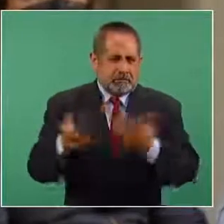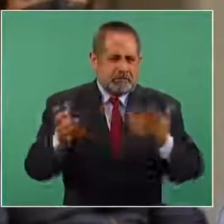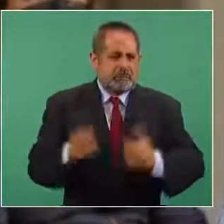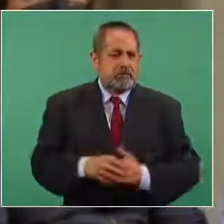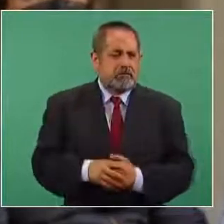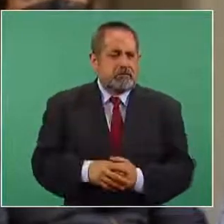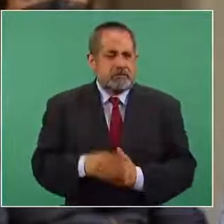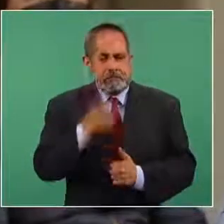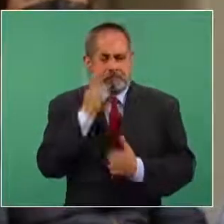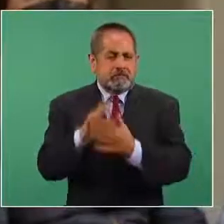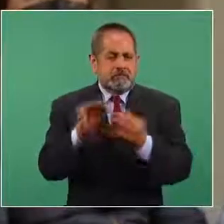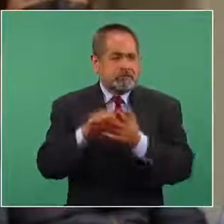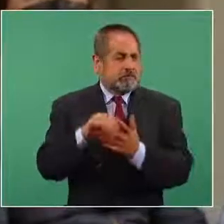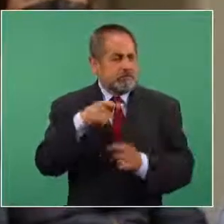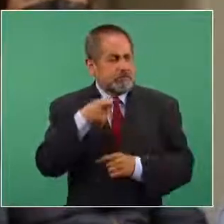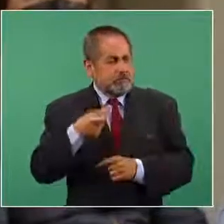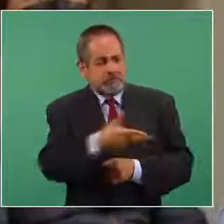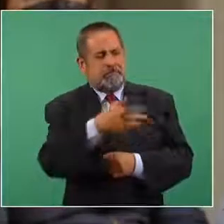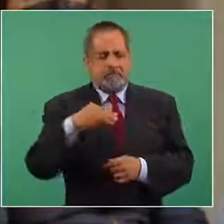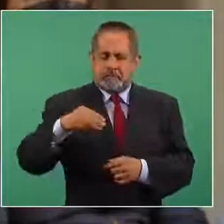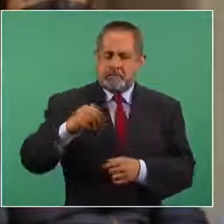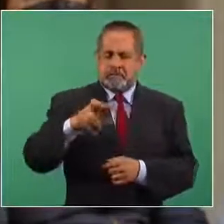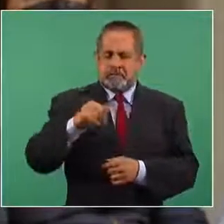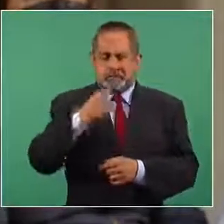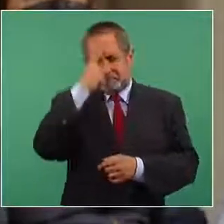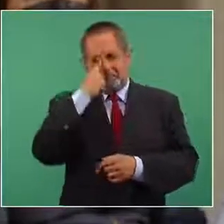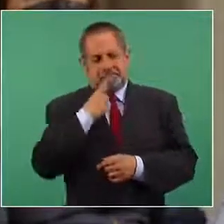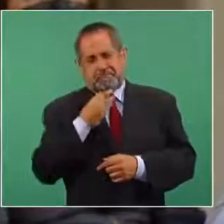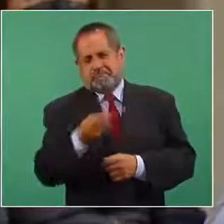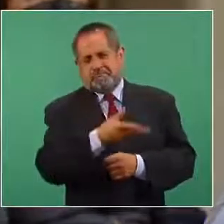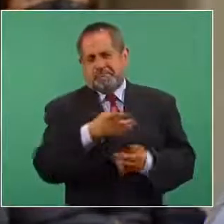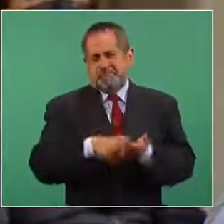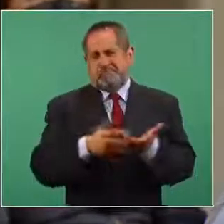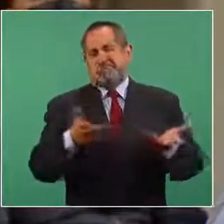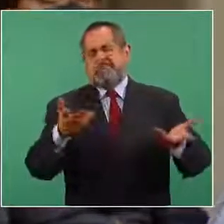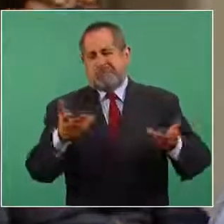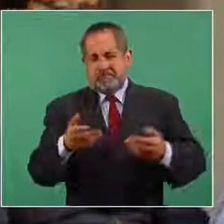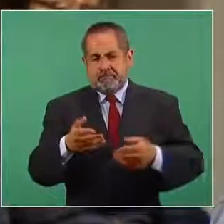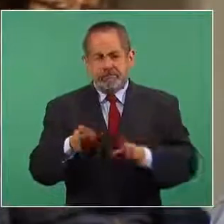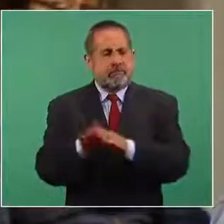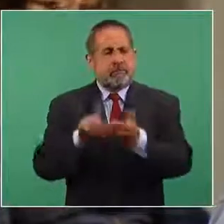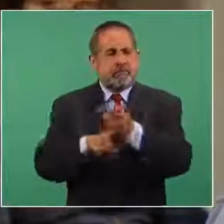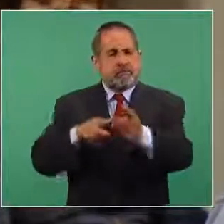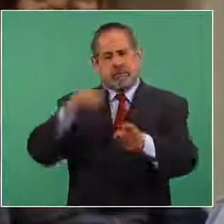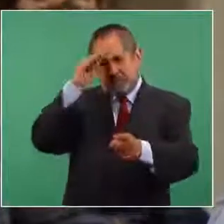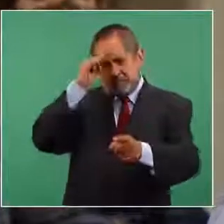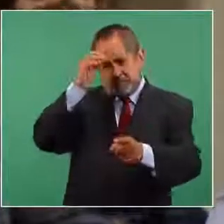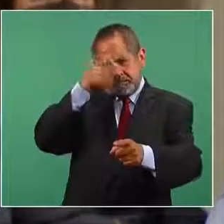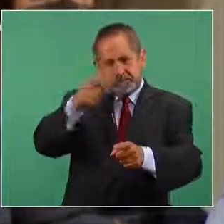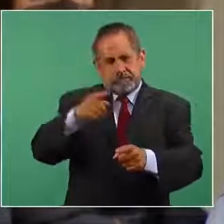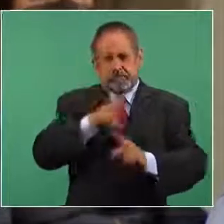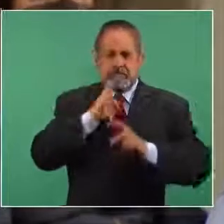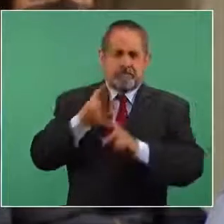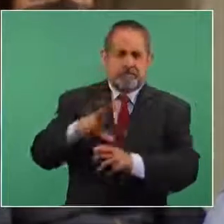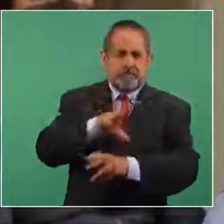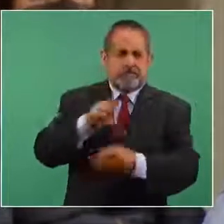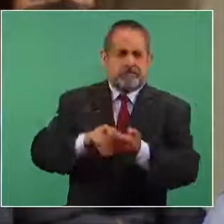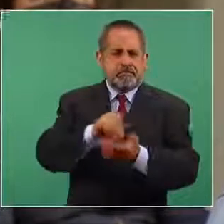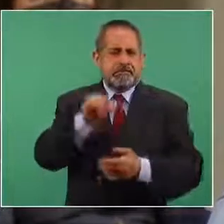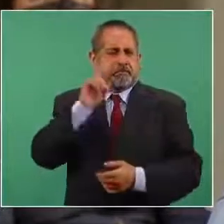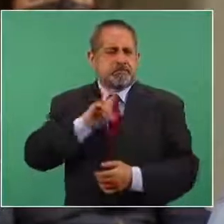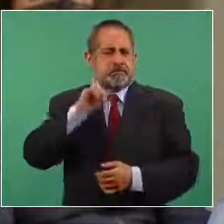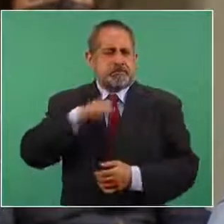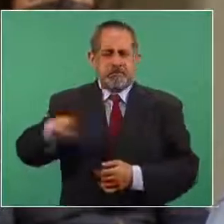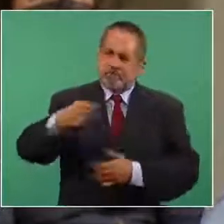han calificado de cínico al partido Morena. Pues, saber su postura sobre esto, presidente, y qué les va a responder a las mujeres, pues, que